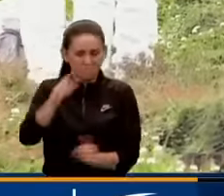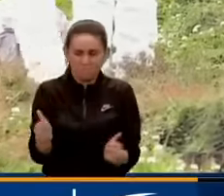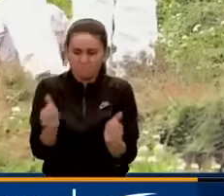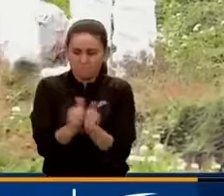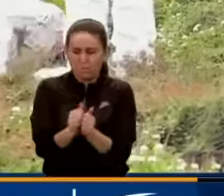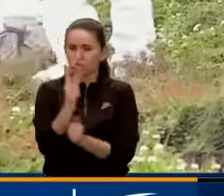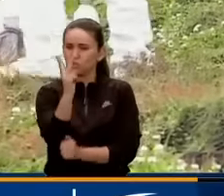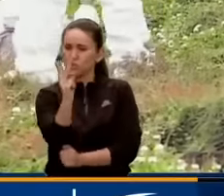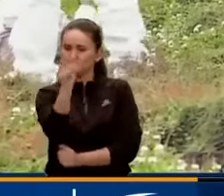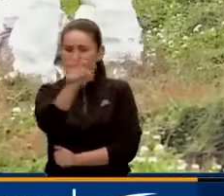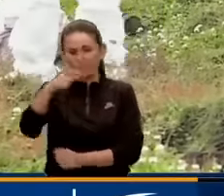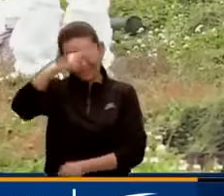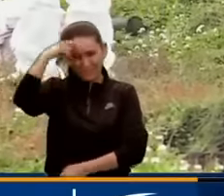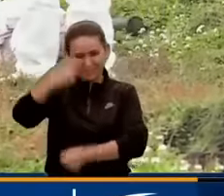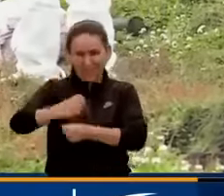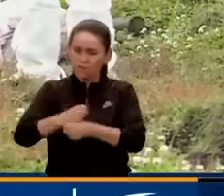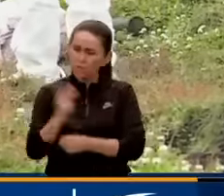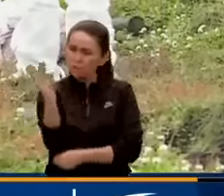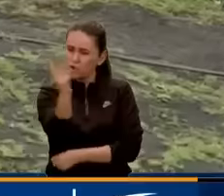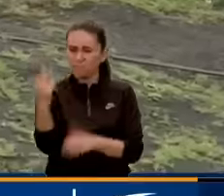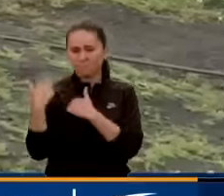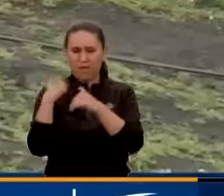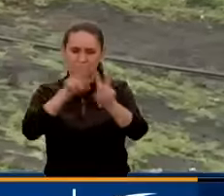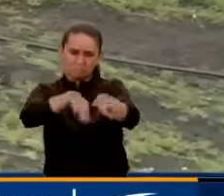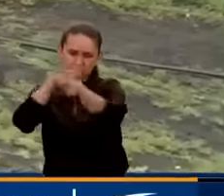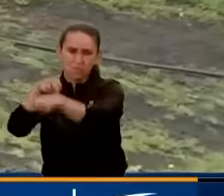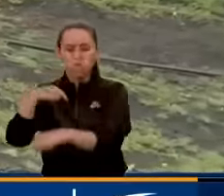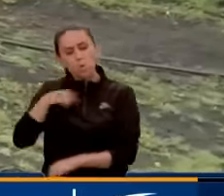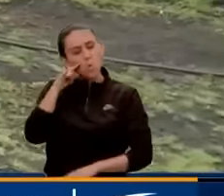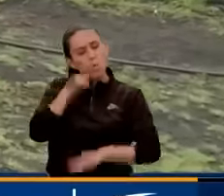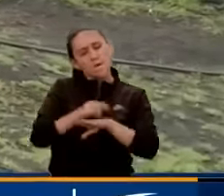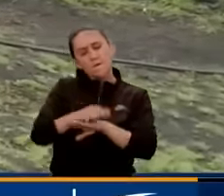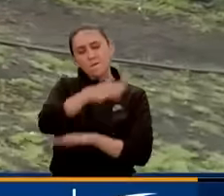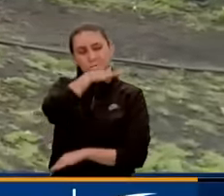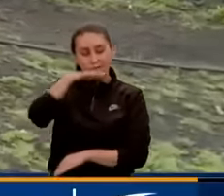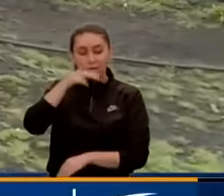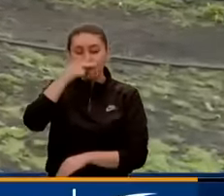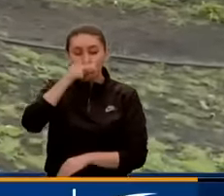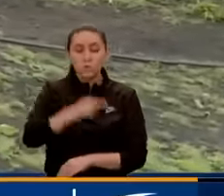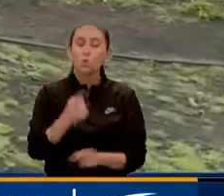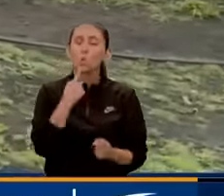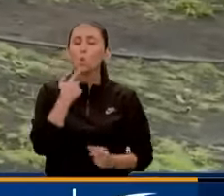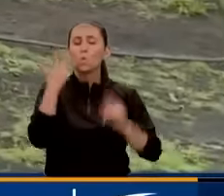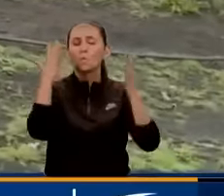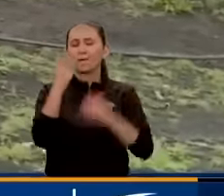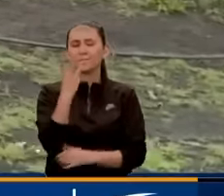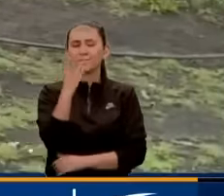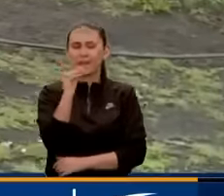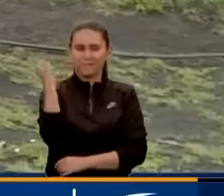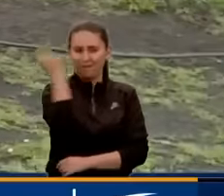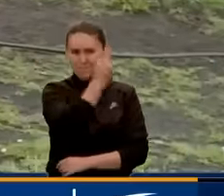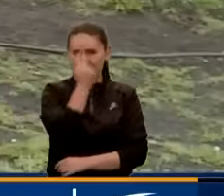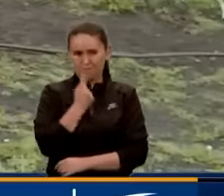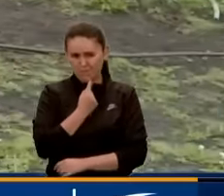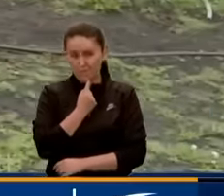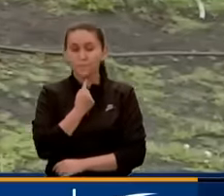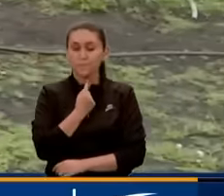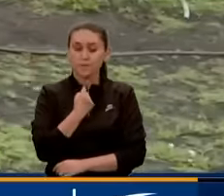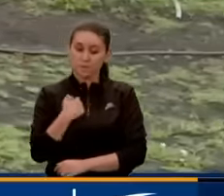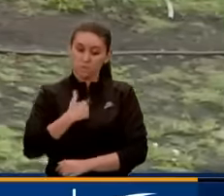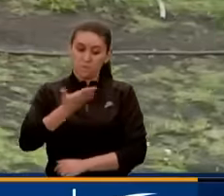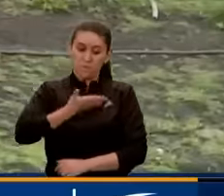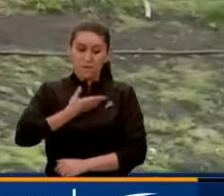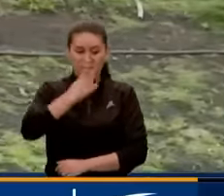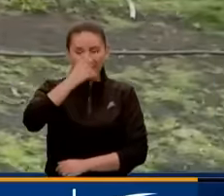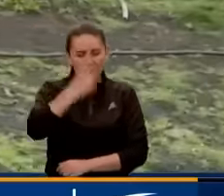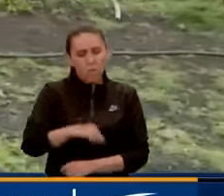quienes eran los que se encargaban de los cultivos. Dylan cumplía años el 30 de septiembre y la esperanza de esta madre